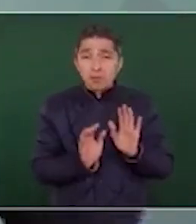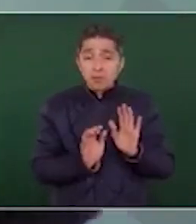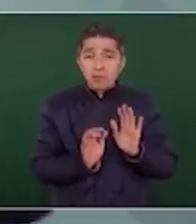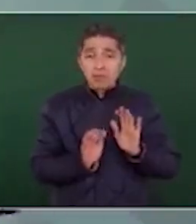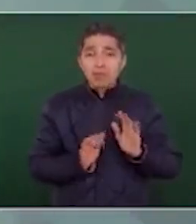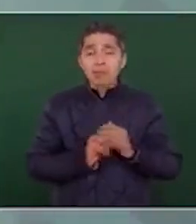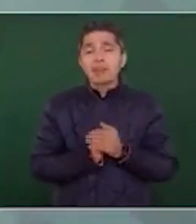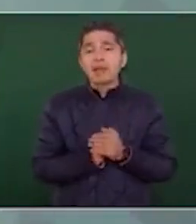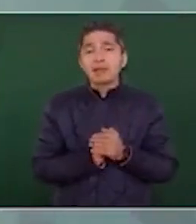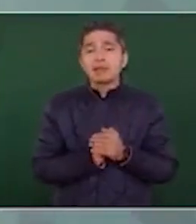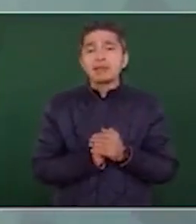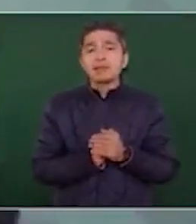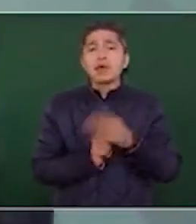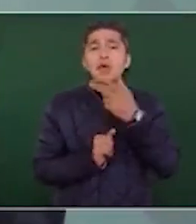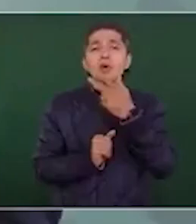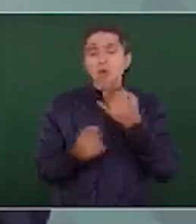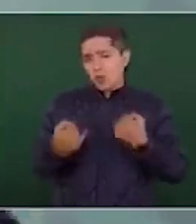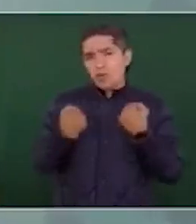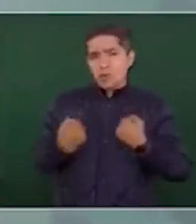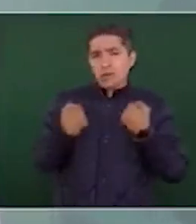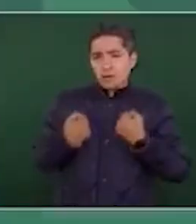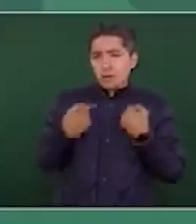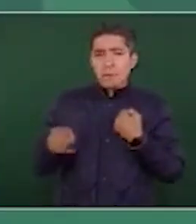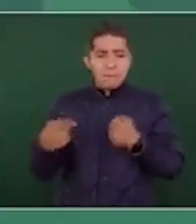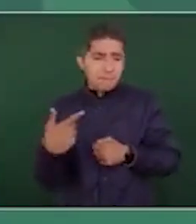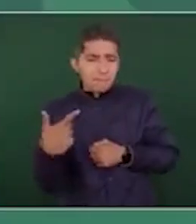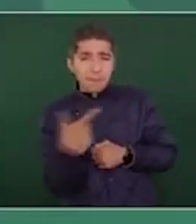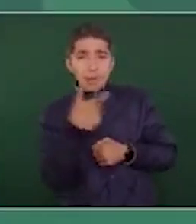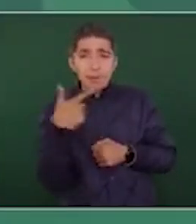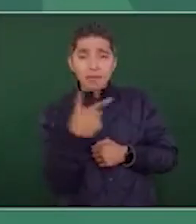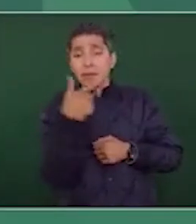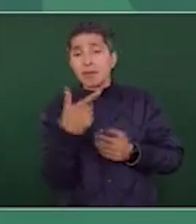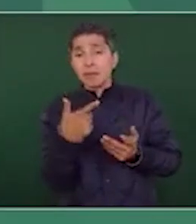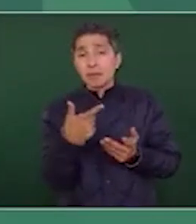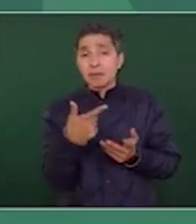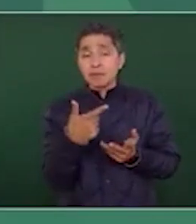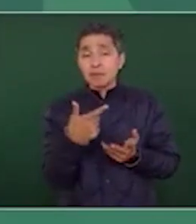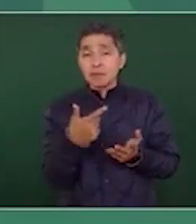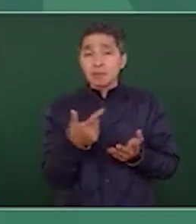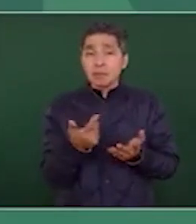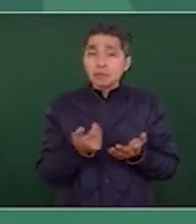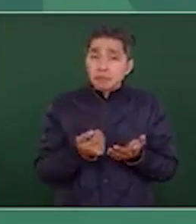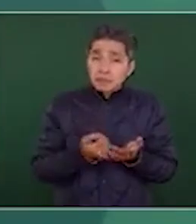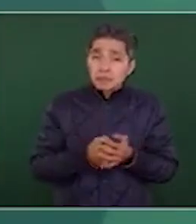que los muchachos disparan y